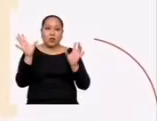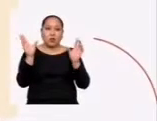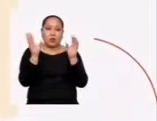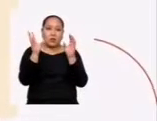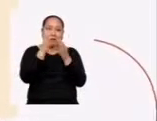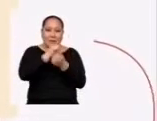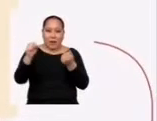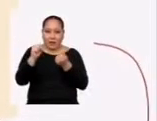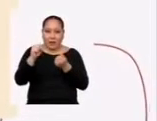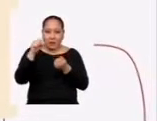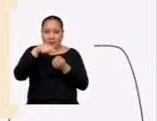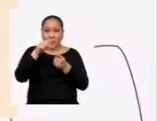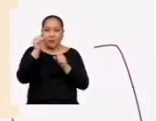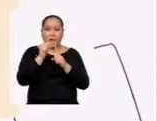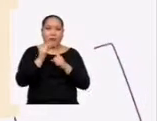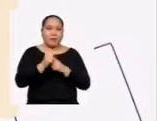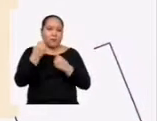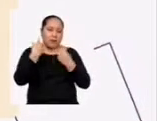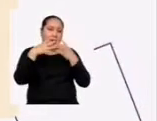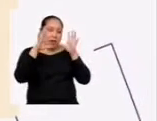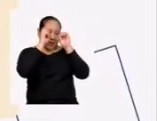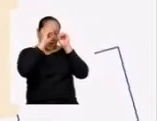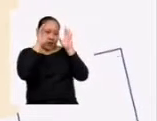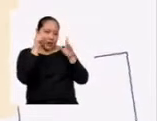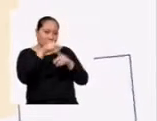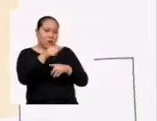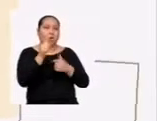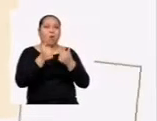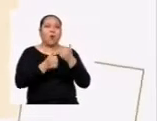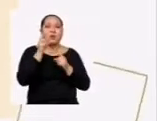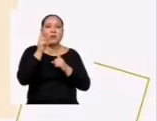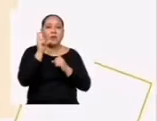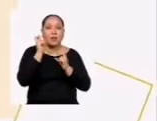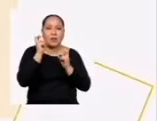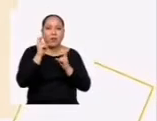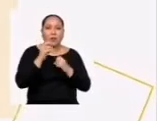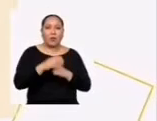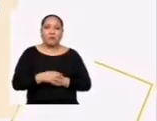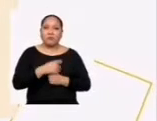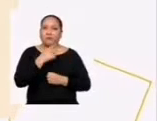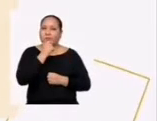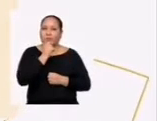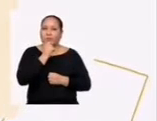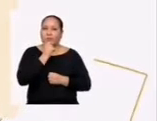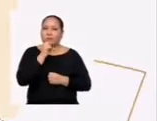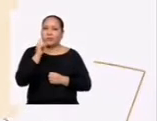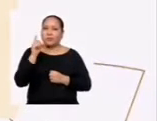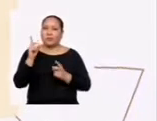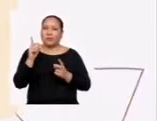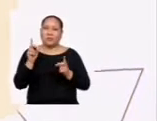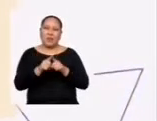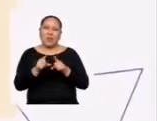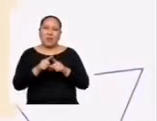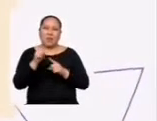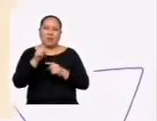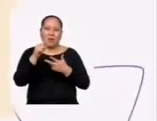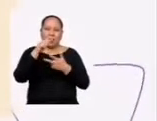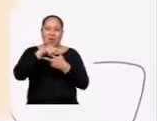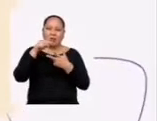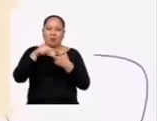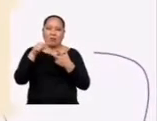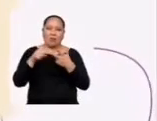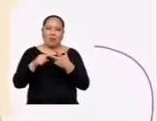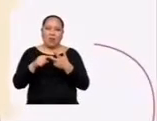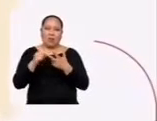término, si ya queda claro de qué se está hablando. También me hace un poquito de ruido eso de los 3